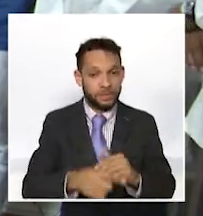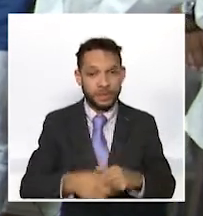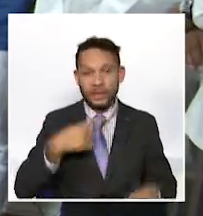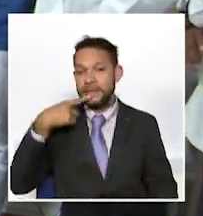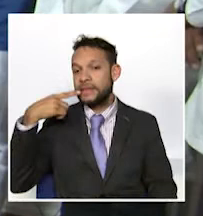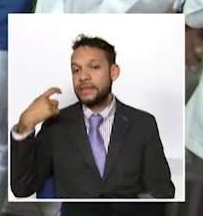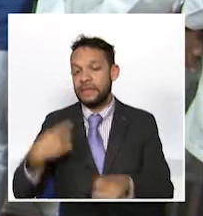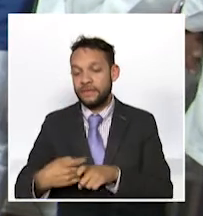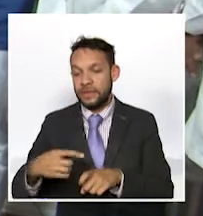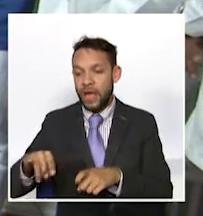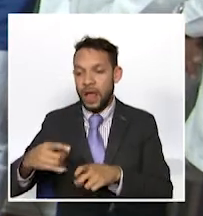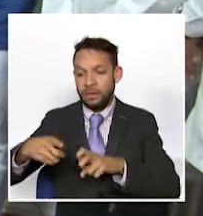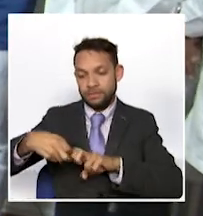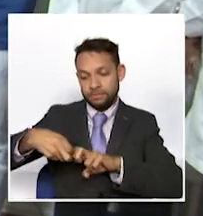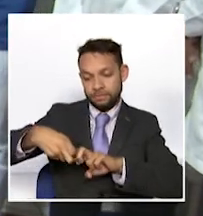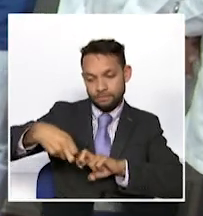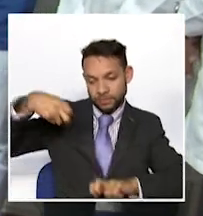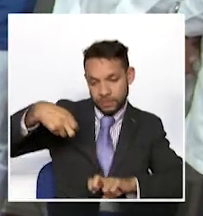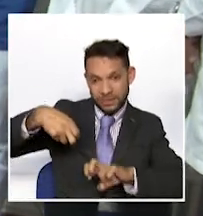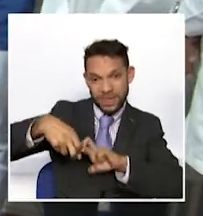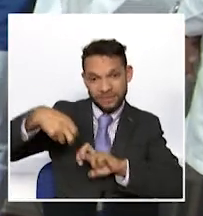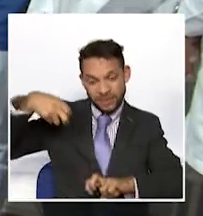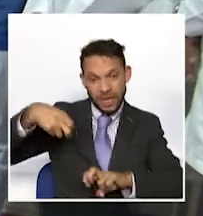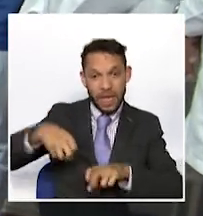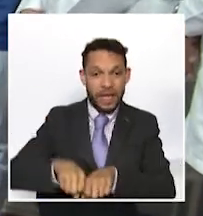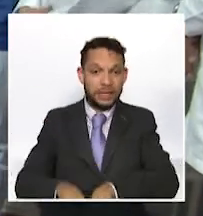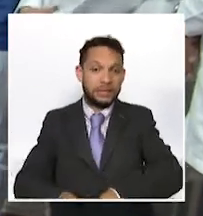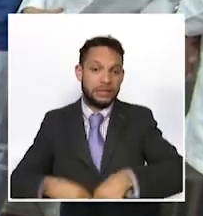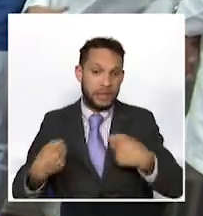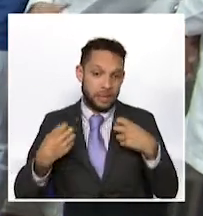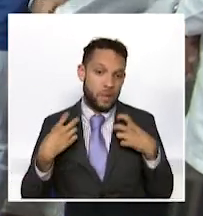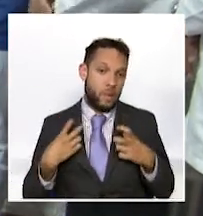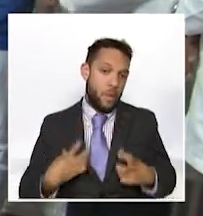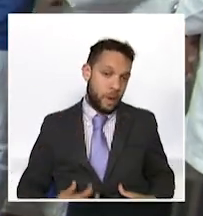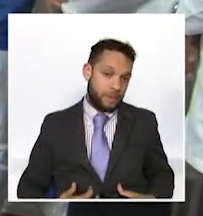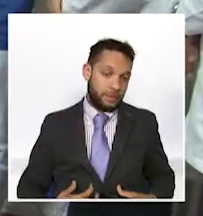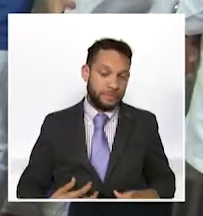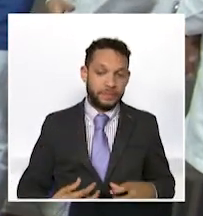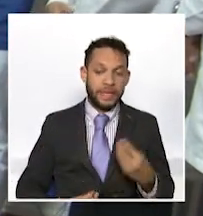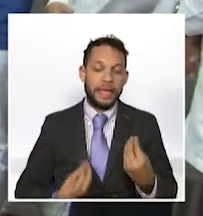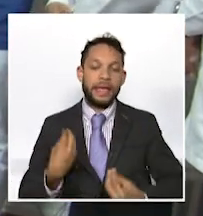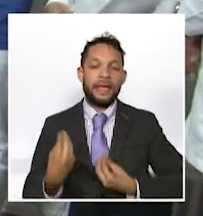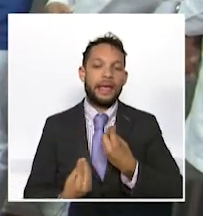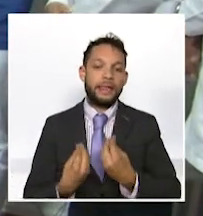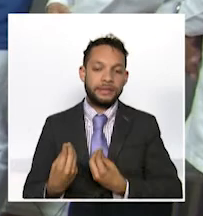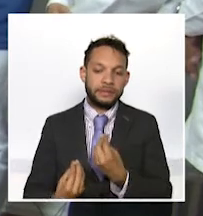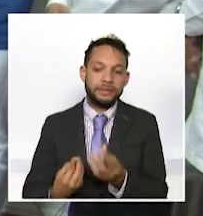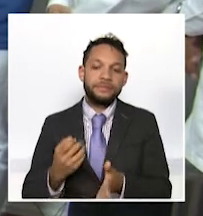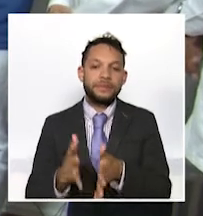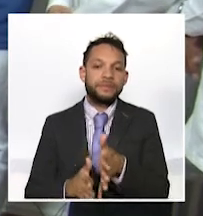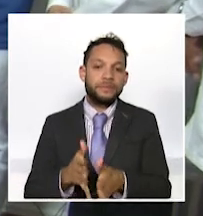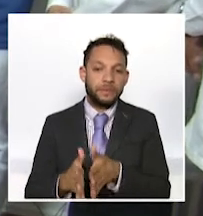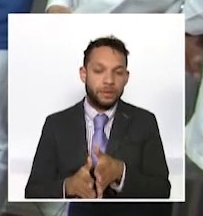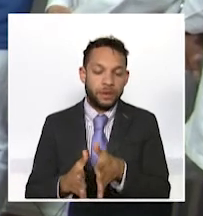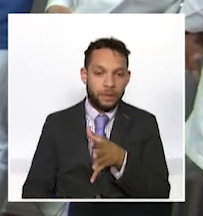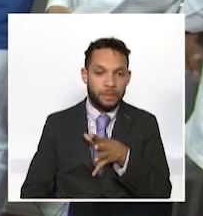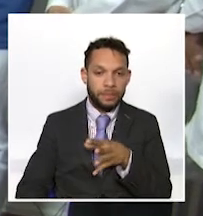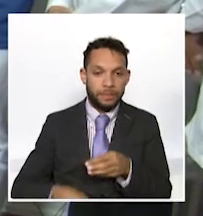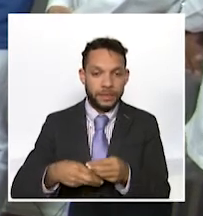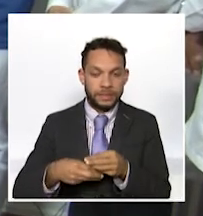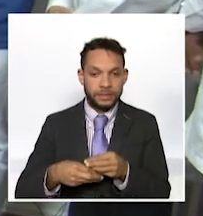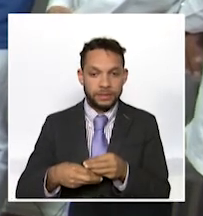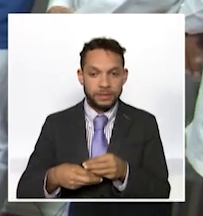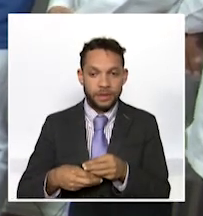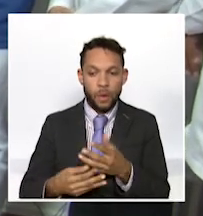un acortamiento de uno de las extremidades. ¿Qué hacemos con la quiropraxia? Empezar a través de unas